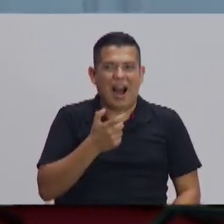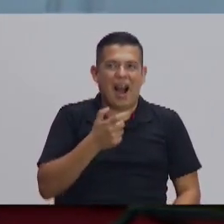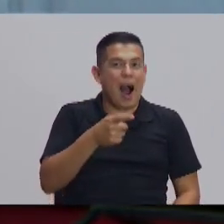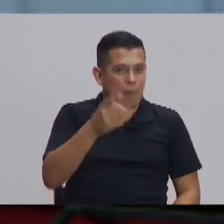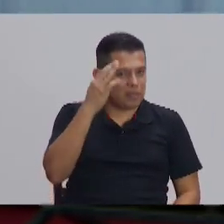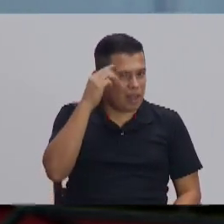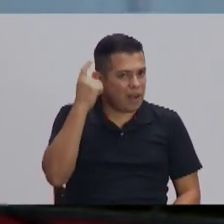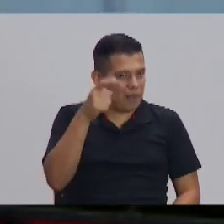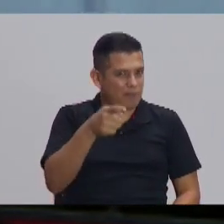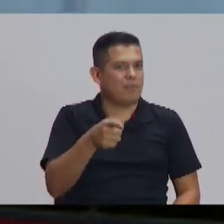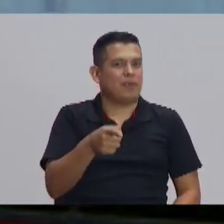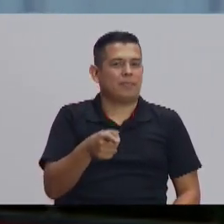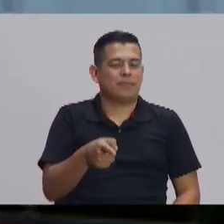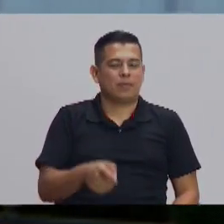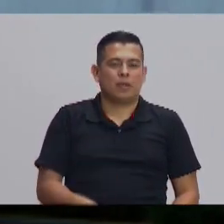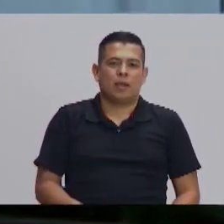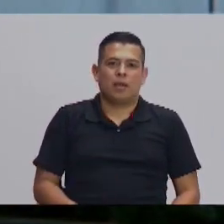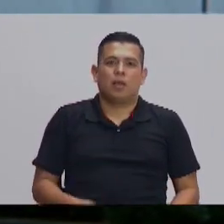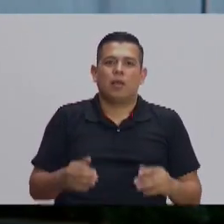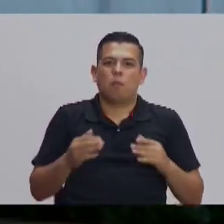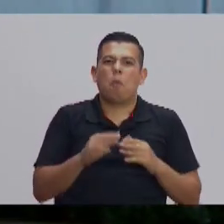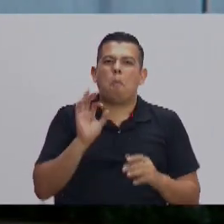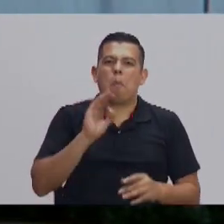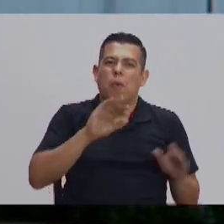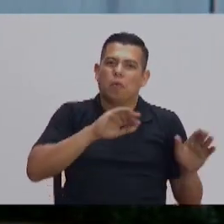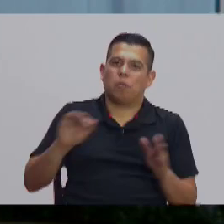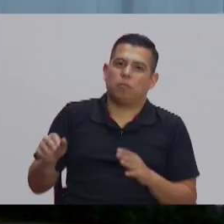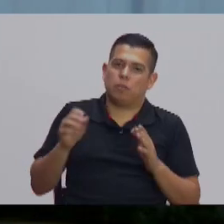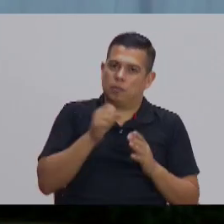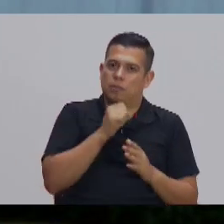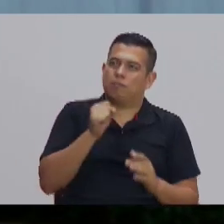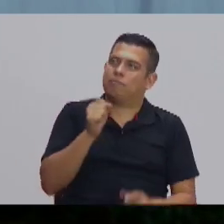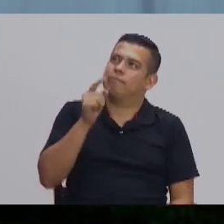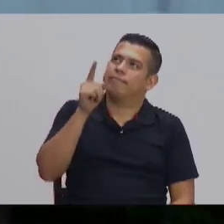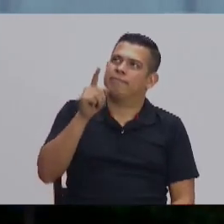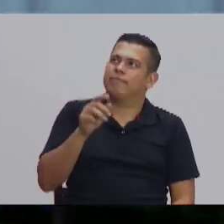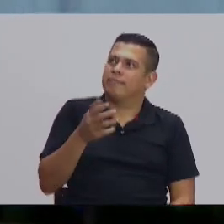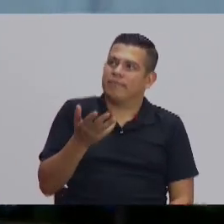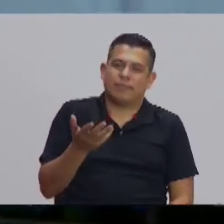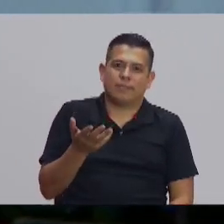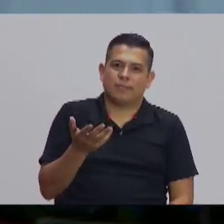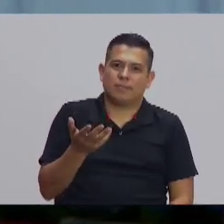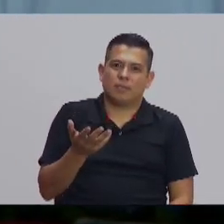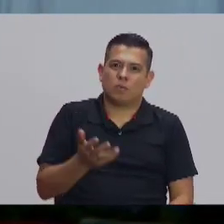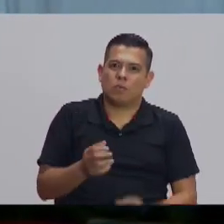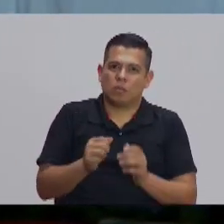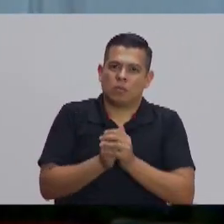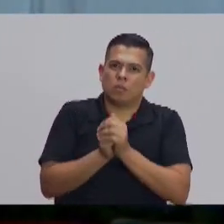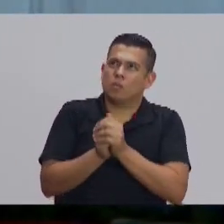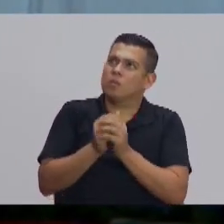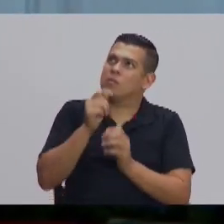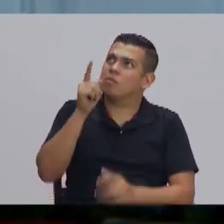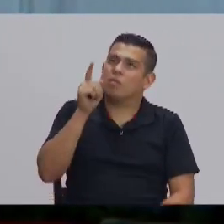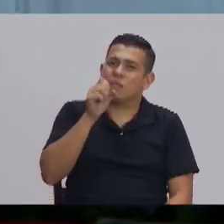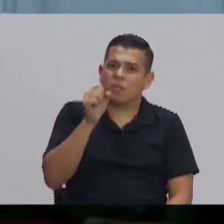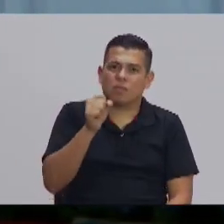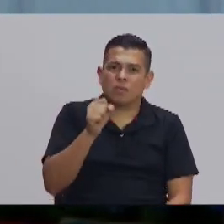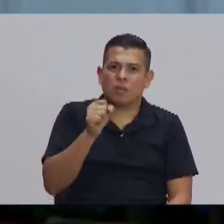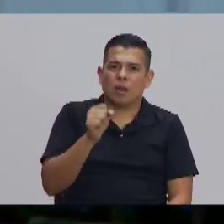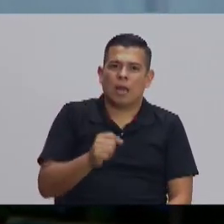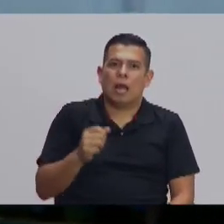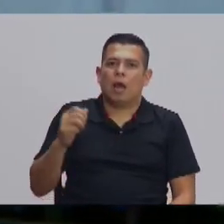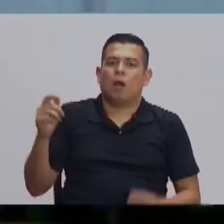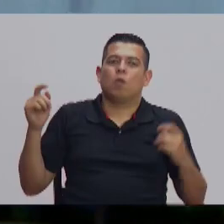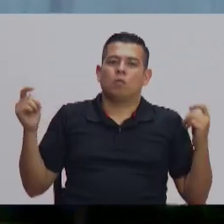nota a todos y porque no le cantamos al señor porque no le cantamos al señor nos estancamos